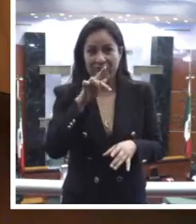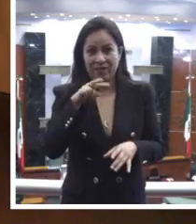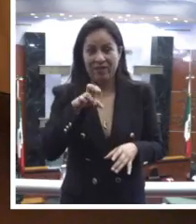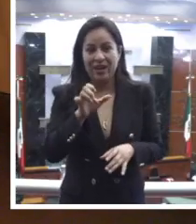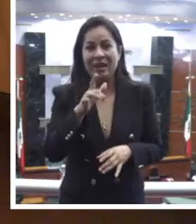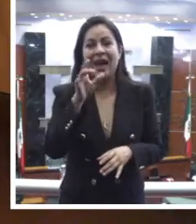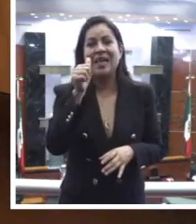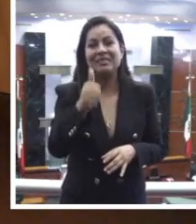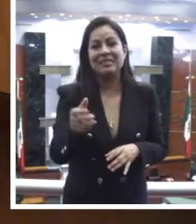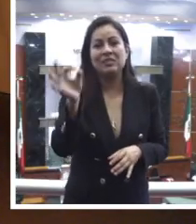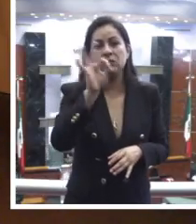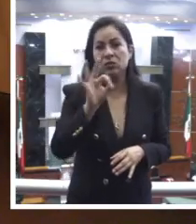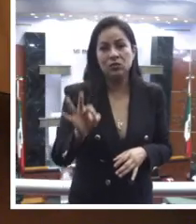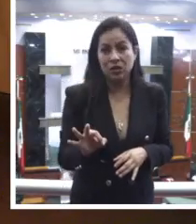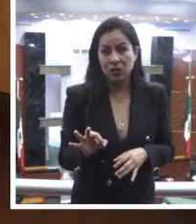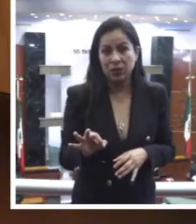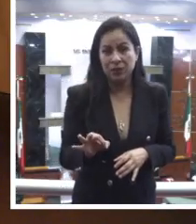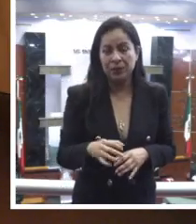6%,